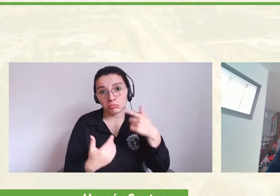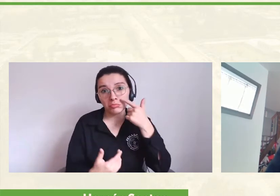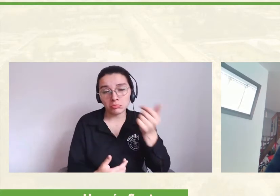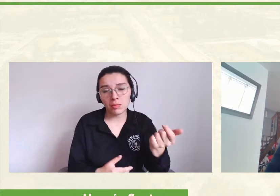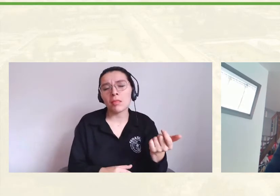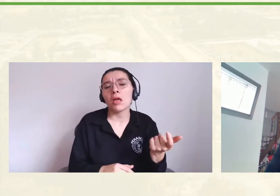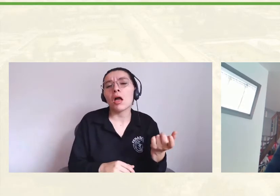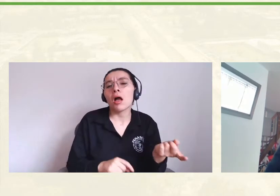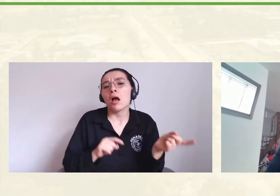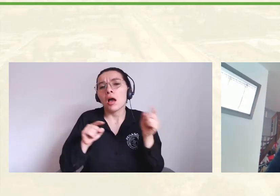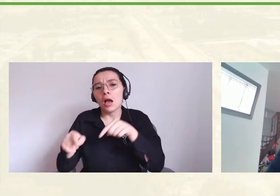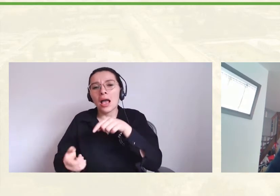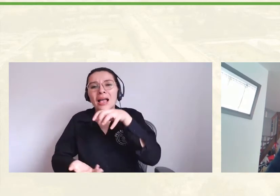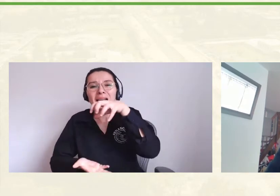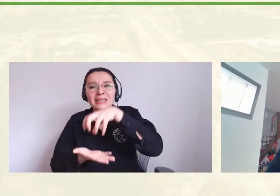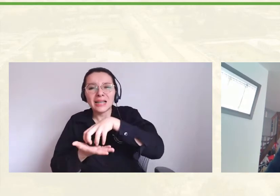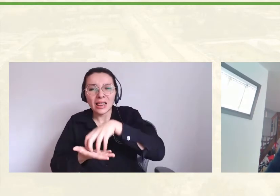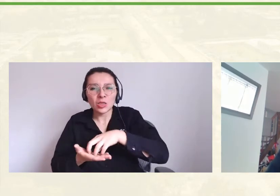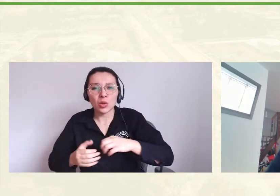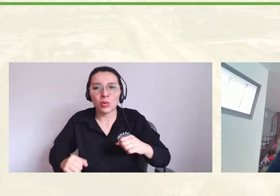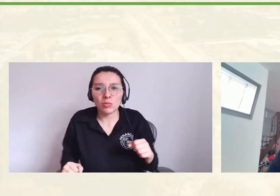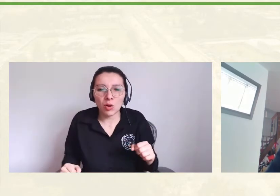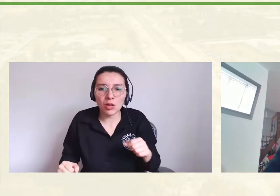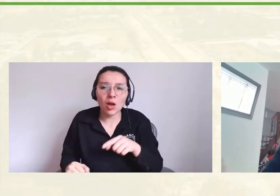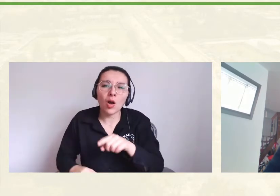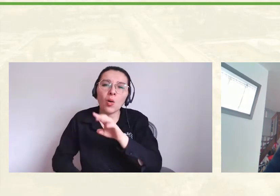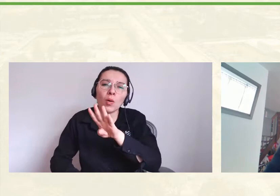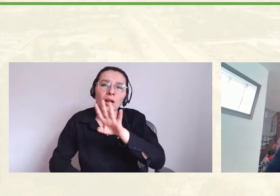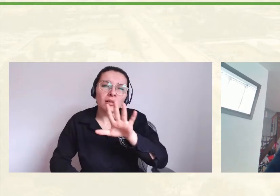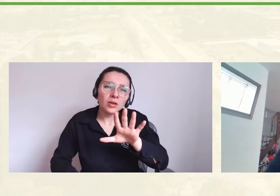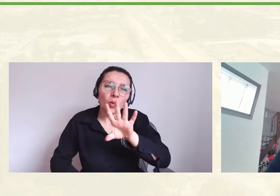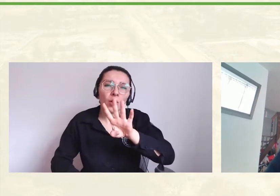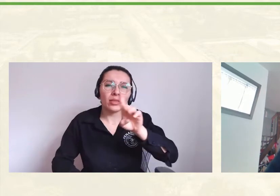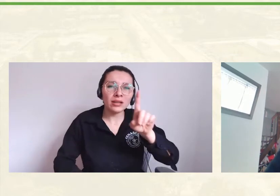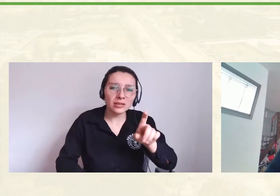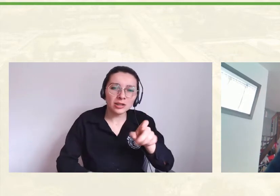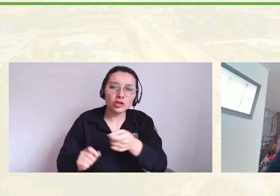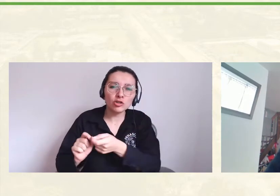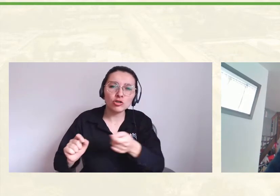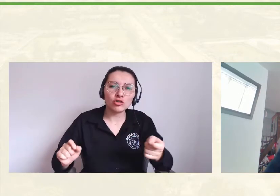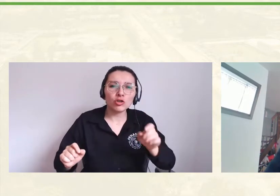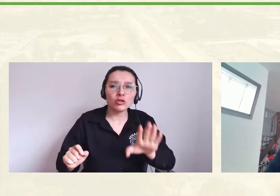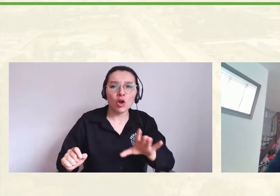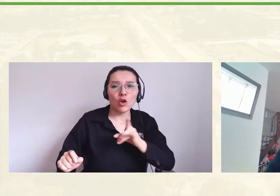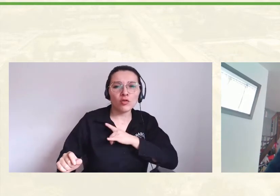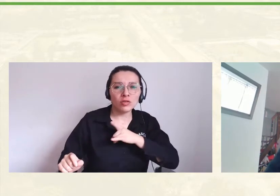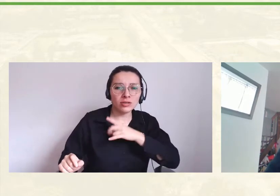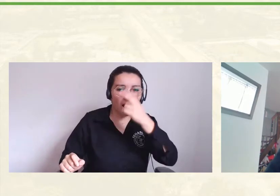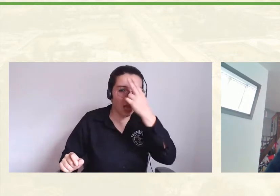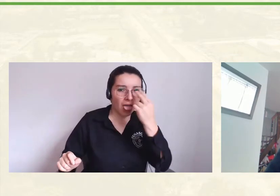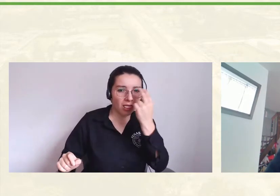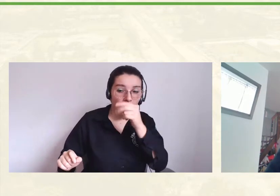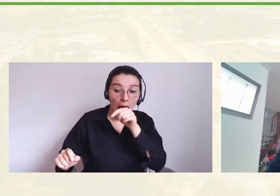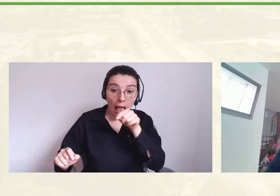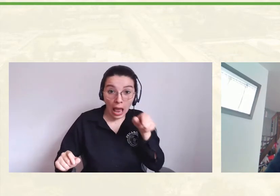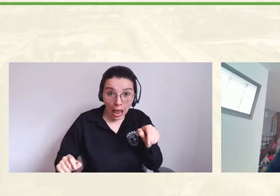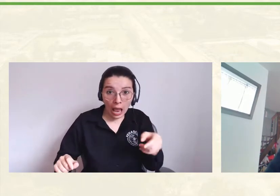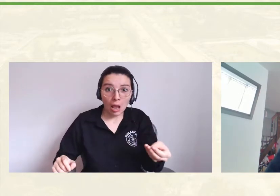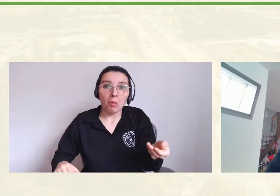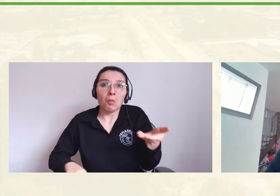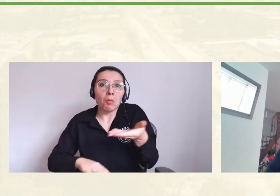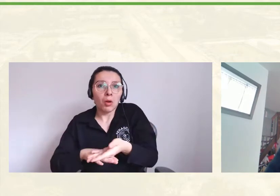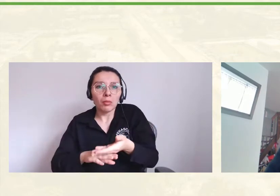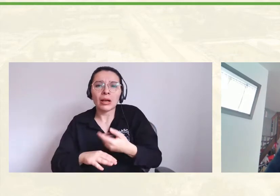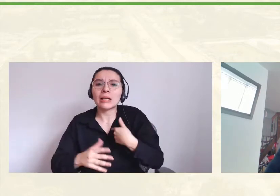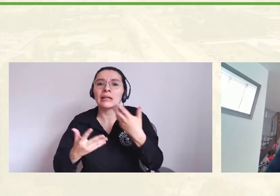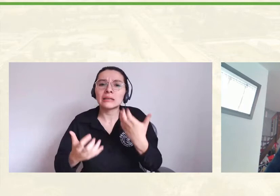ciudad, 45, 46, cerca de la Universidad Católica, veíamos hace poco las imágenes, ellos también postularon las vías y los